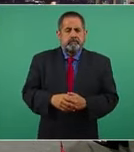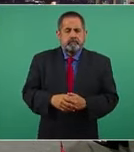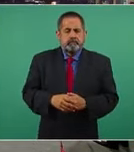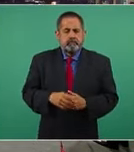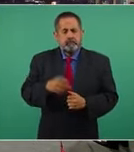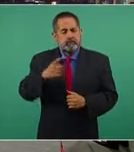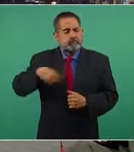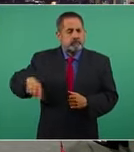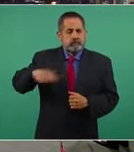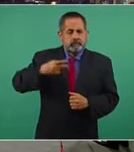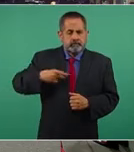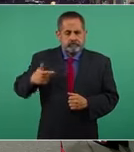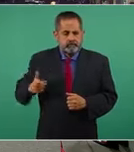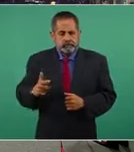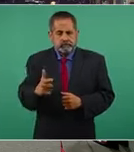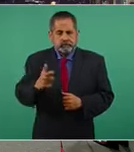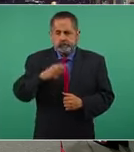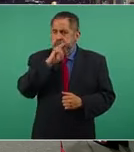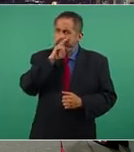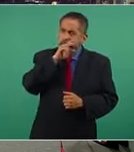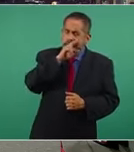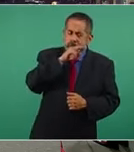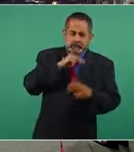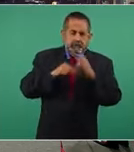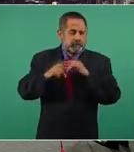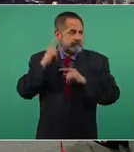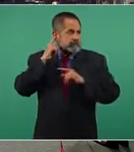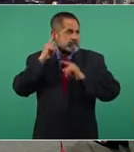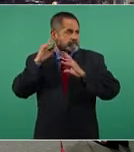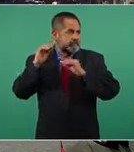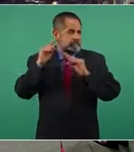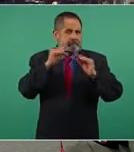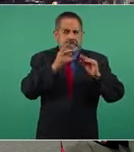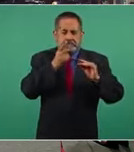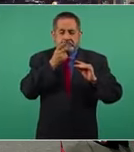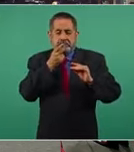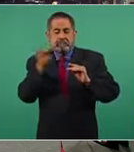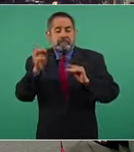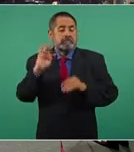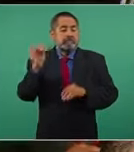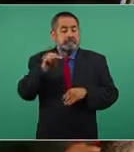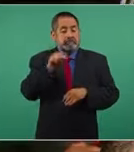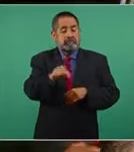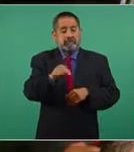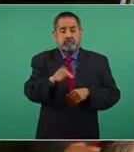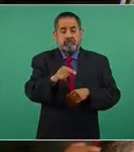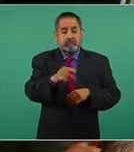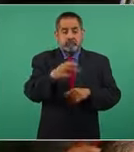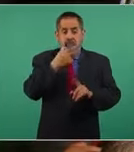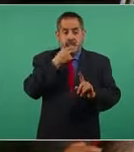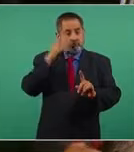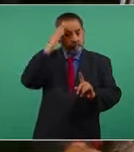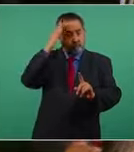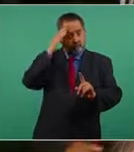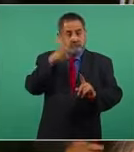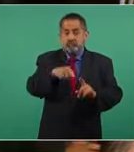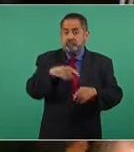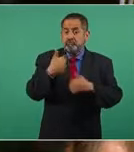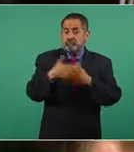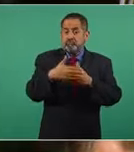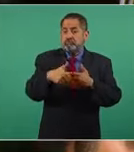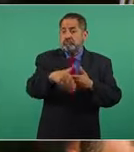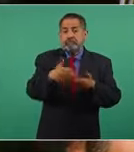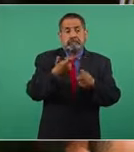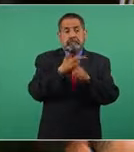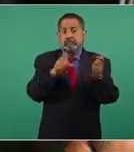¿están preocupados los habitantes de Guanajuato porque se ha estado rumore y rumore la presunta liberación de uno de los líderes delincuenciales de ese